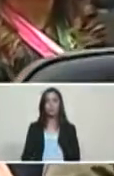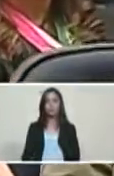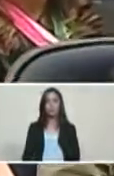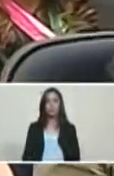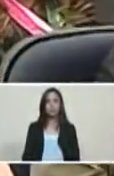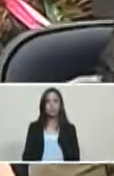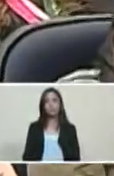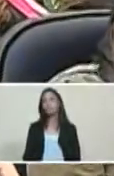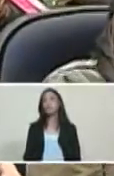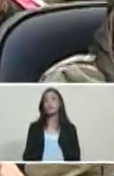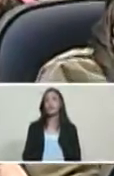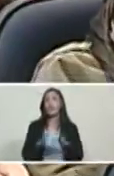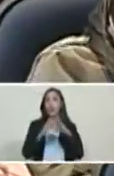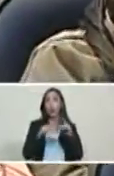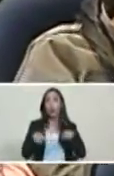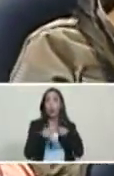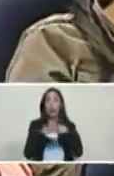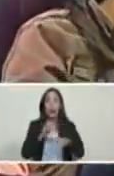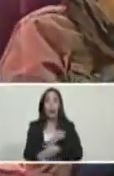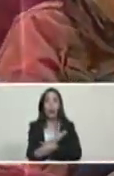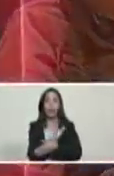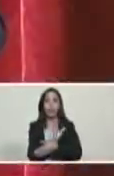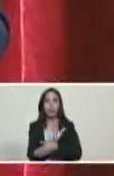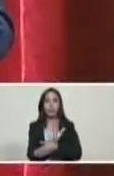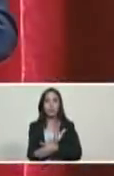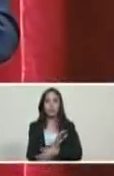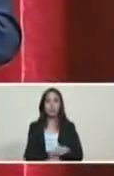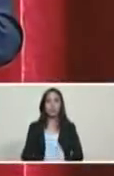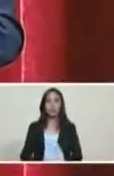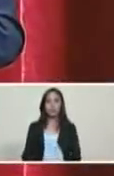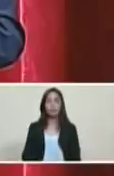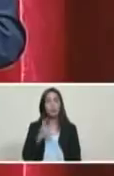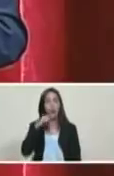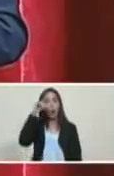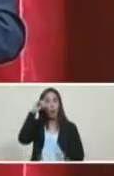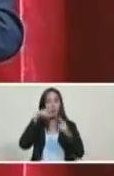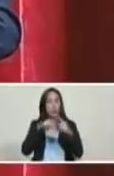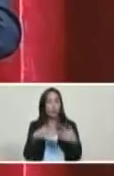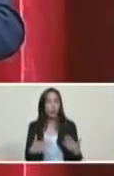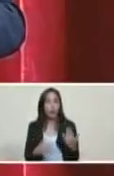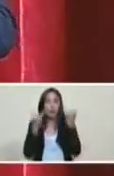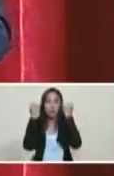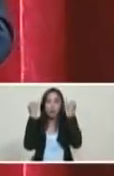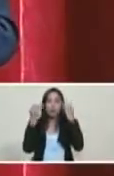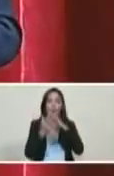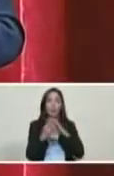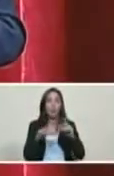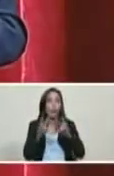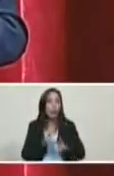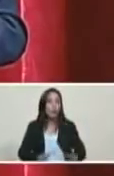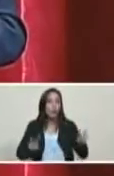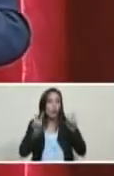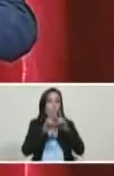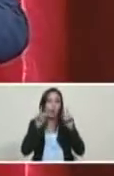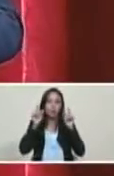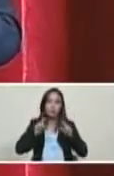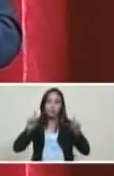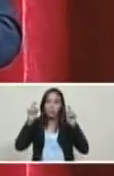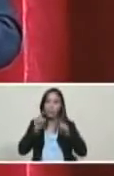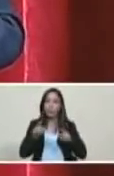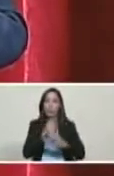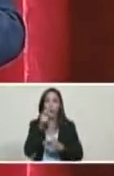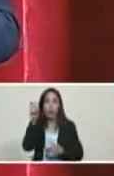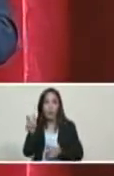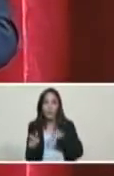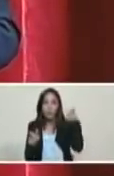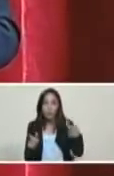Y toda la educación del ALBA, porque las tareas de creación de los nuevos valores para el nuevo